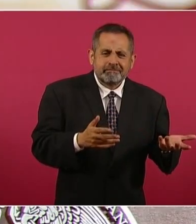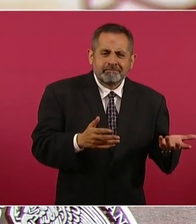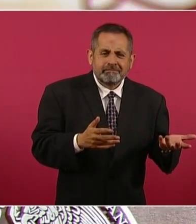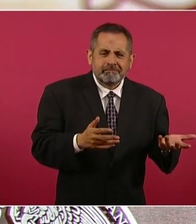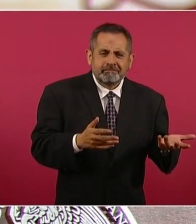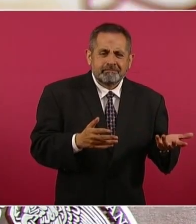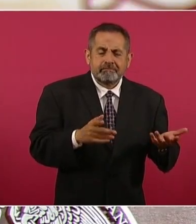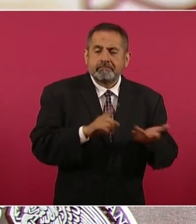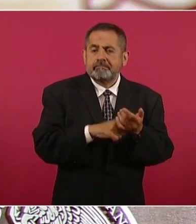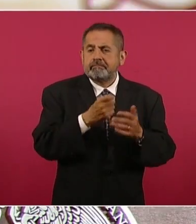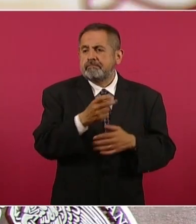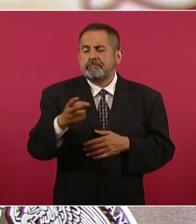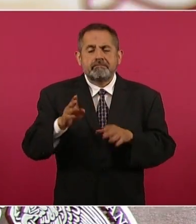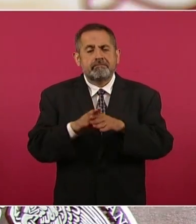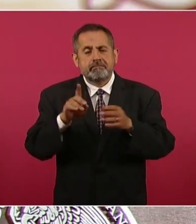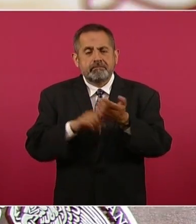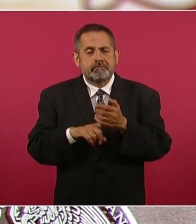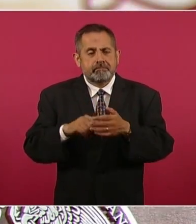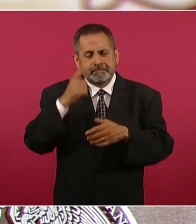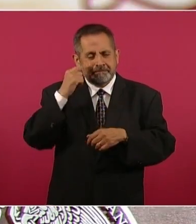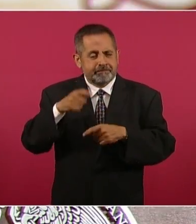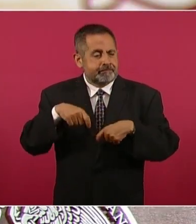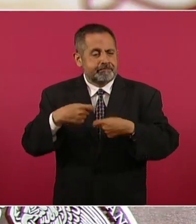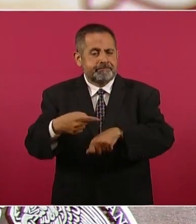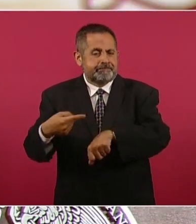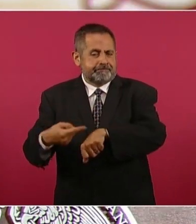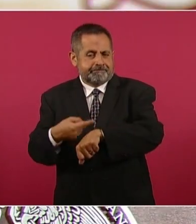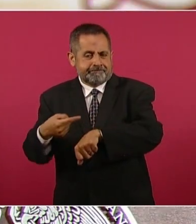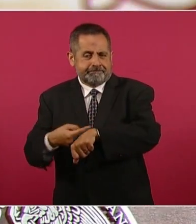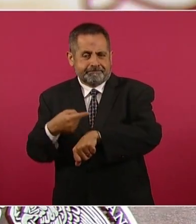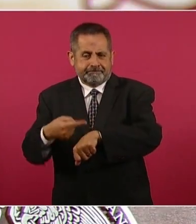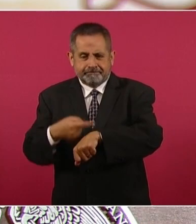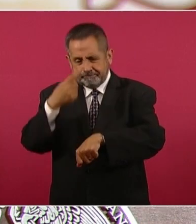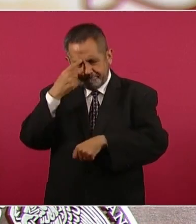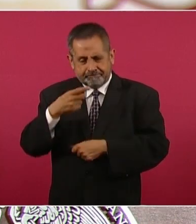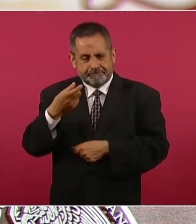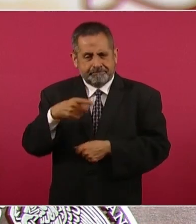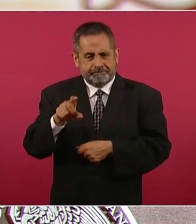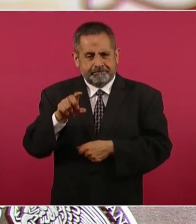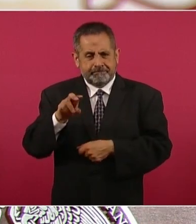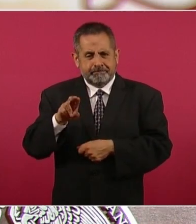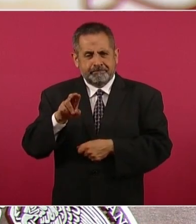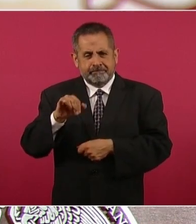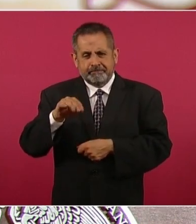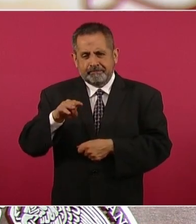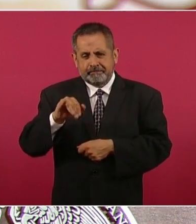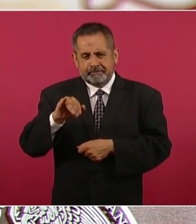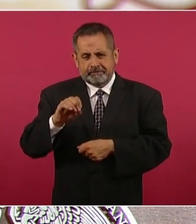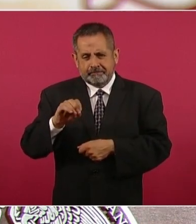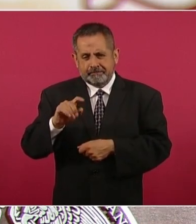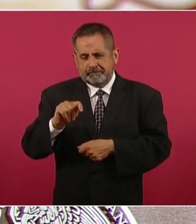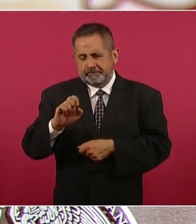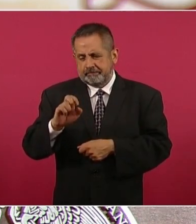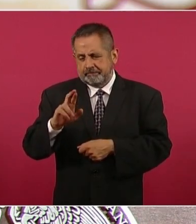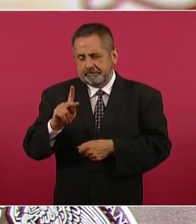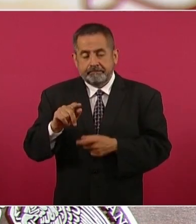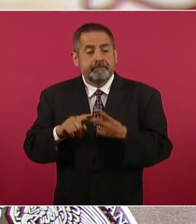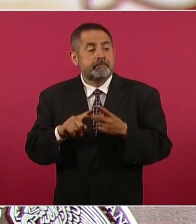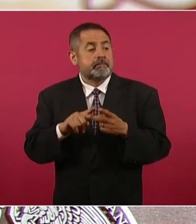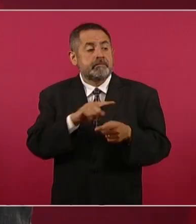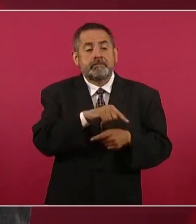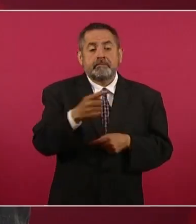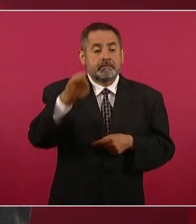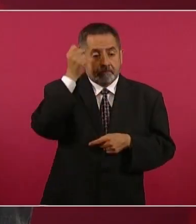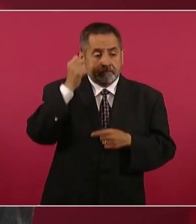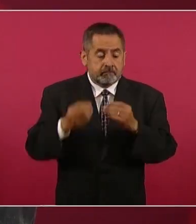atender los casos de quimioterapias. En el caso de Sinaloa, justamente se está construyendo una central de mezclas propia, que es como